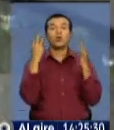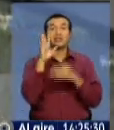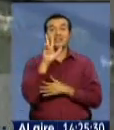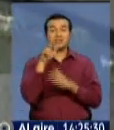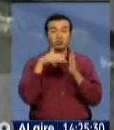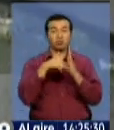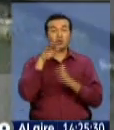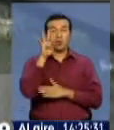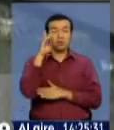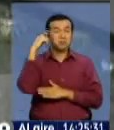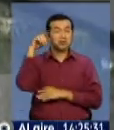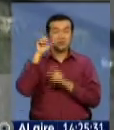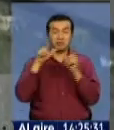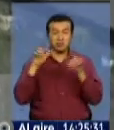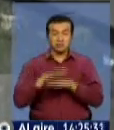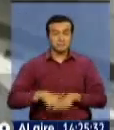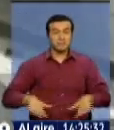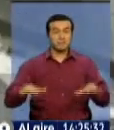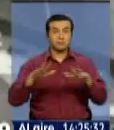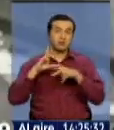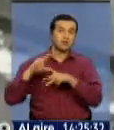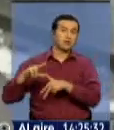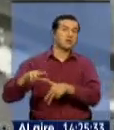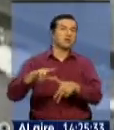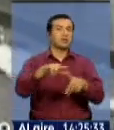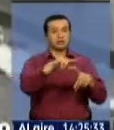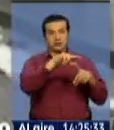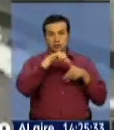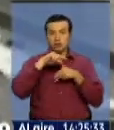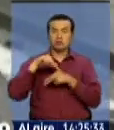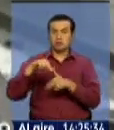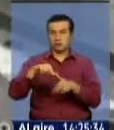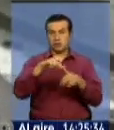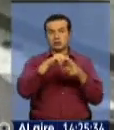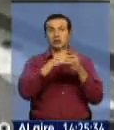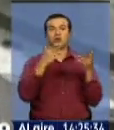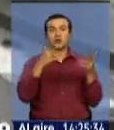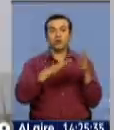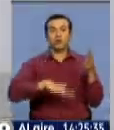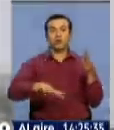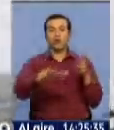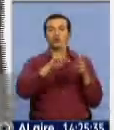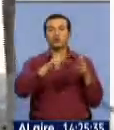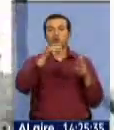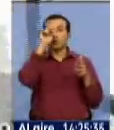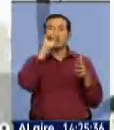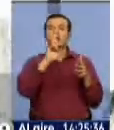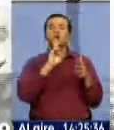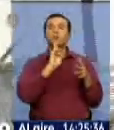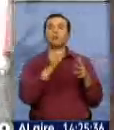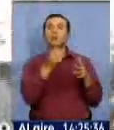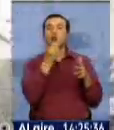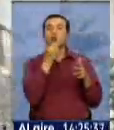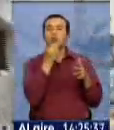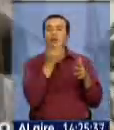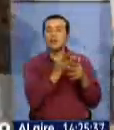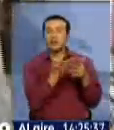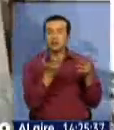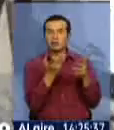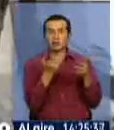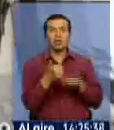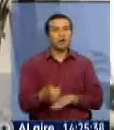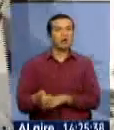3.4 millones de ciudadanos. El fenómeno avanza por el Caribe y se dirige hacia la costa norte de la República Dominicana, donde